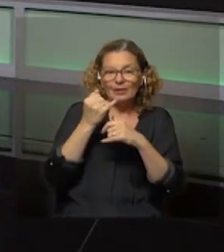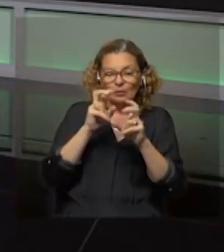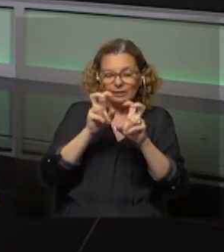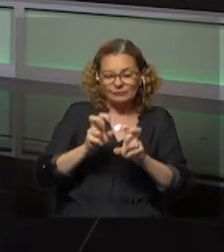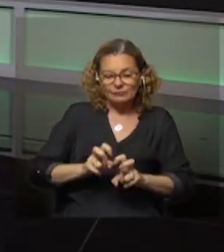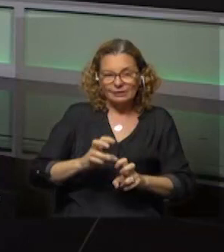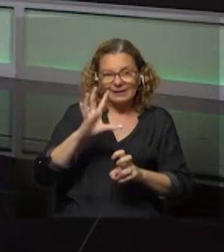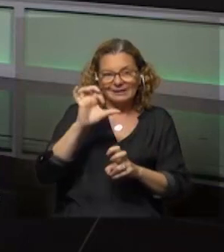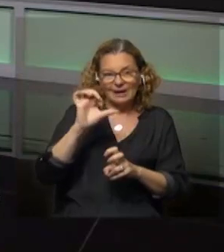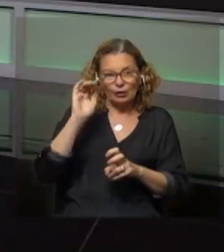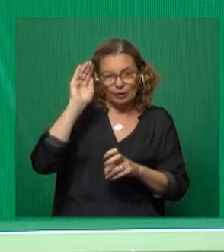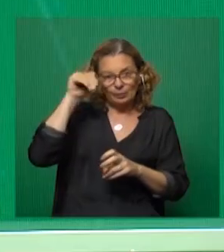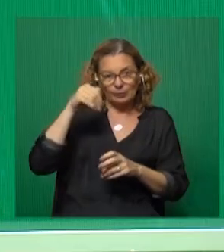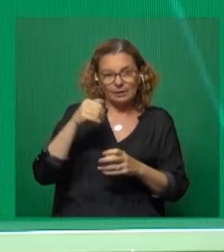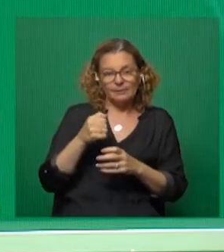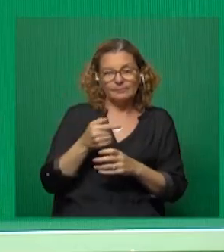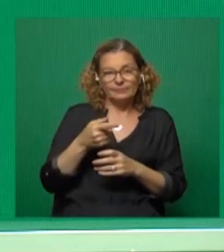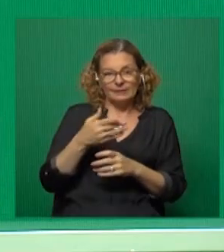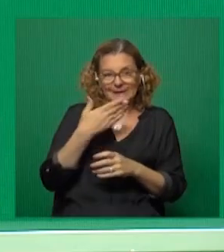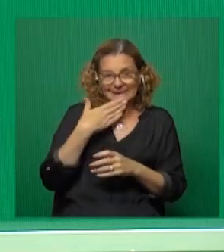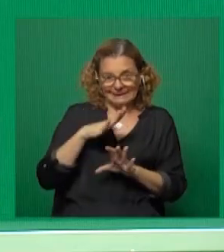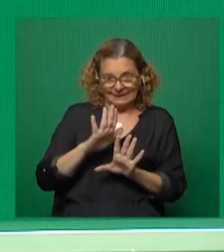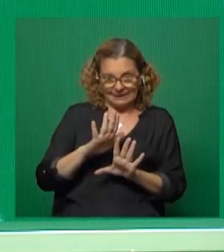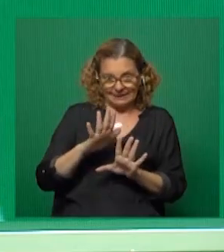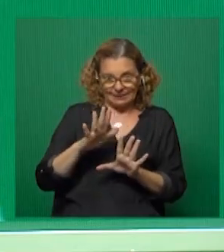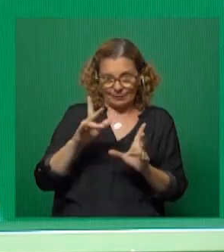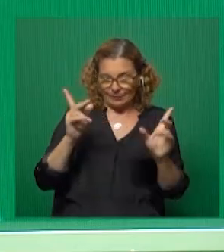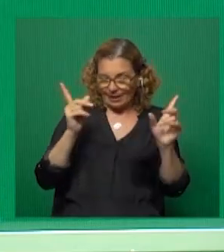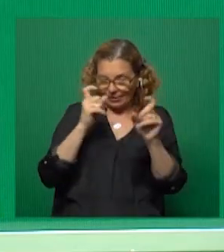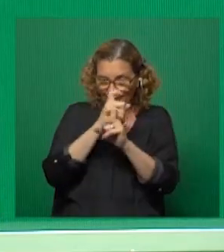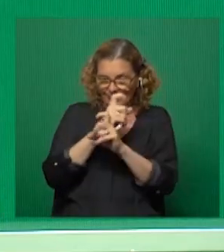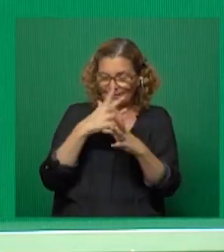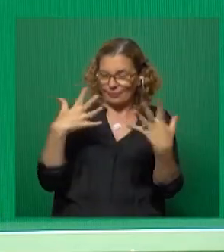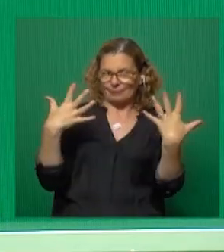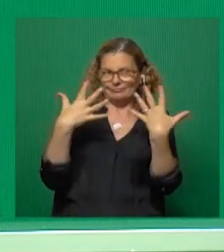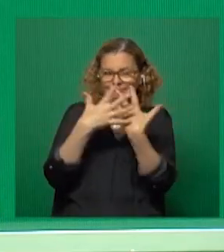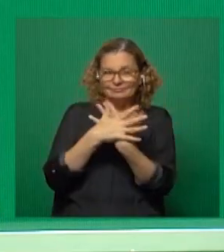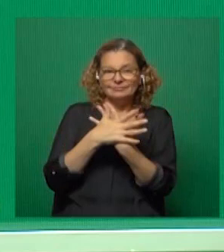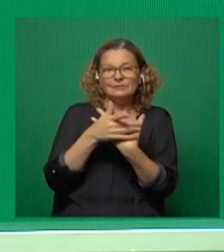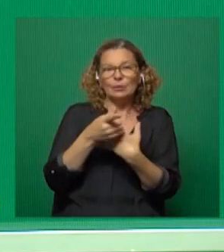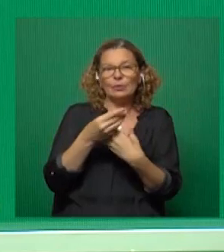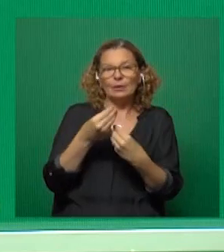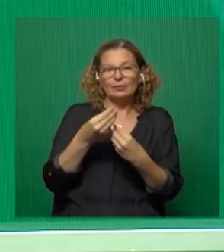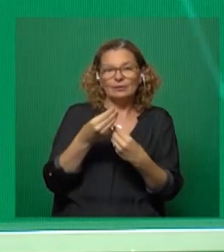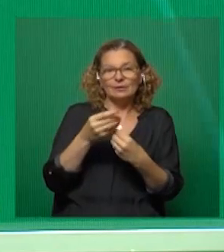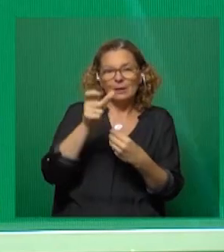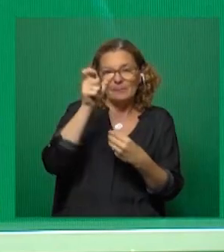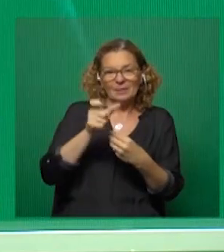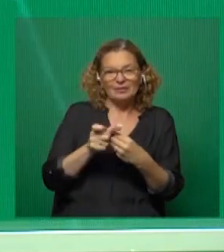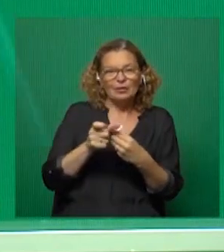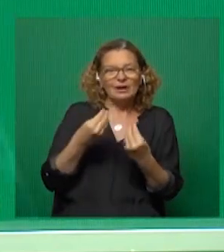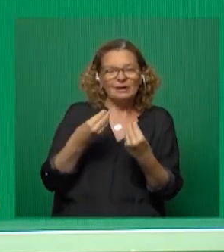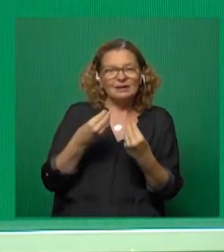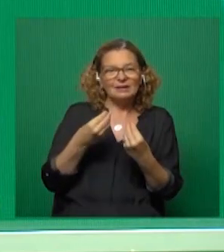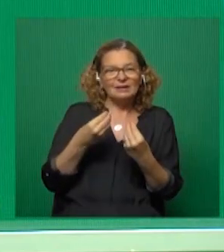a sen de la república para tratar de entender esta trama tan compleja como decía Julieta Cuáles son los actores involucrados